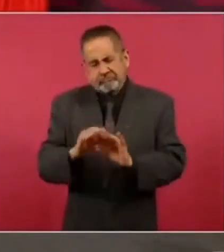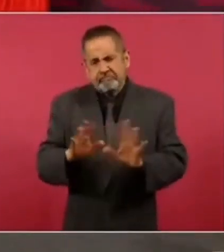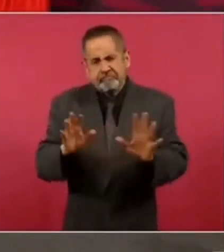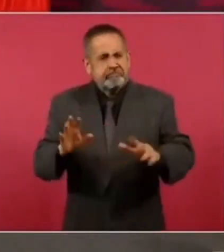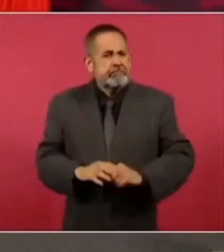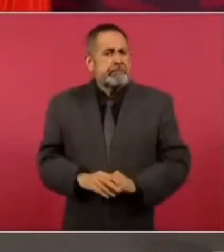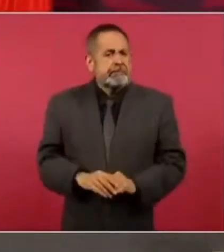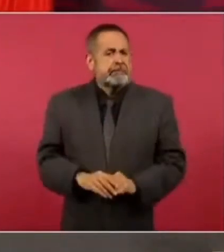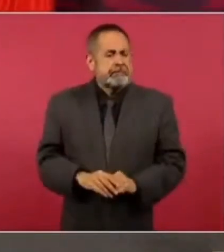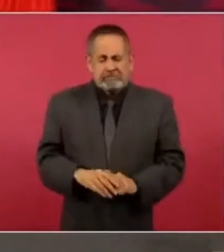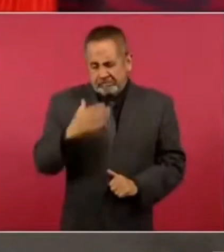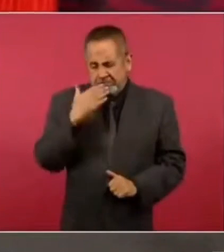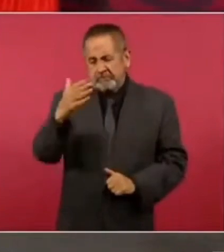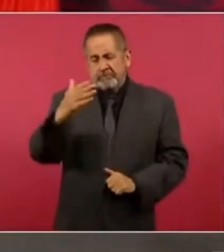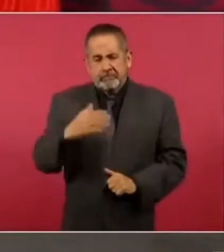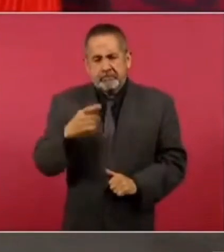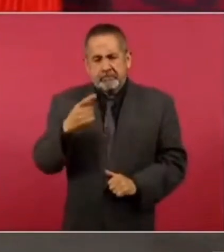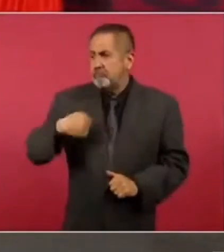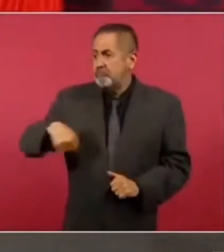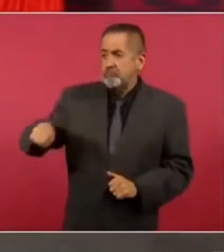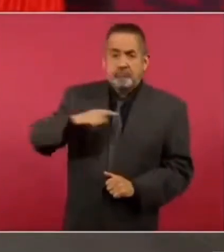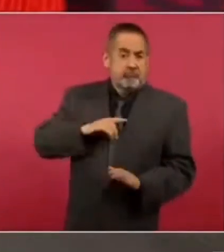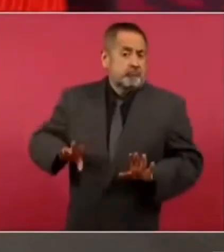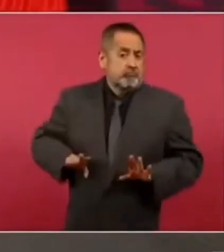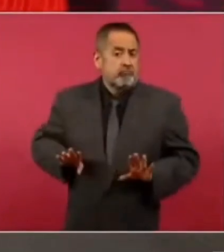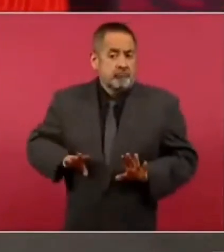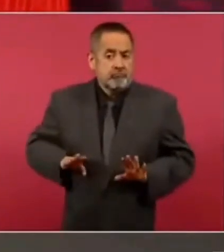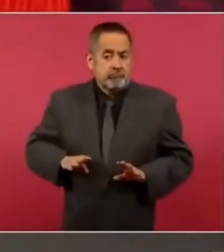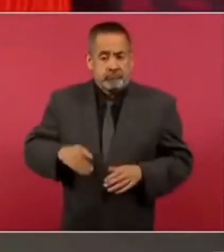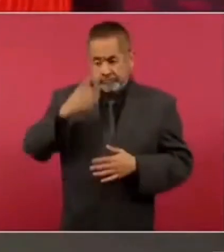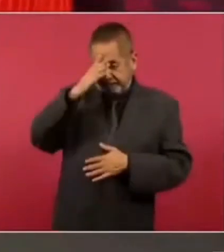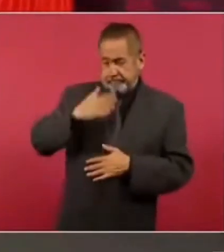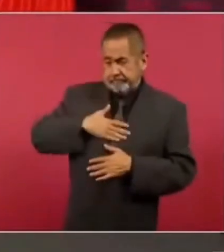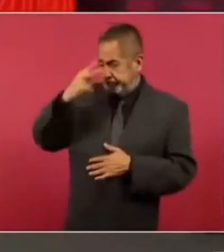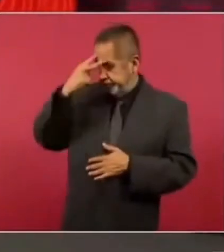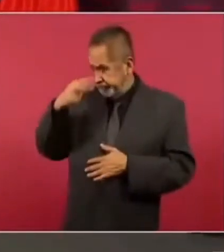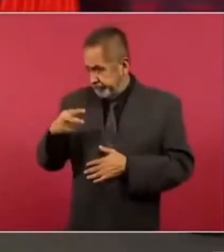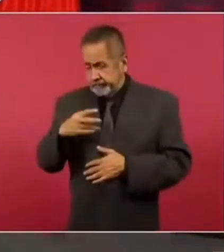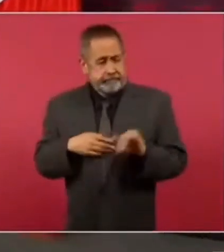creo que conveniente para las dos partes.